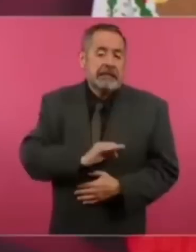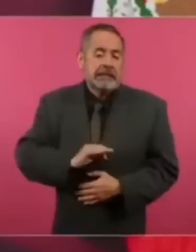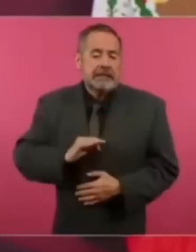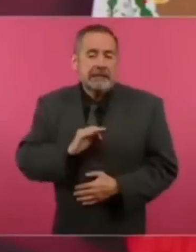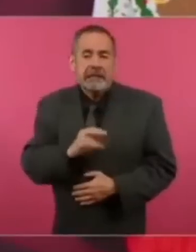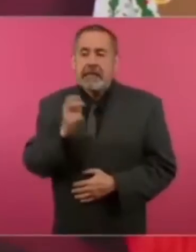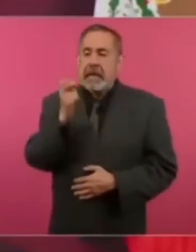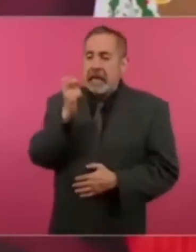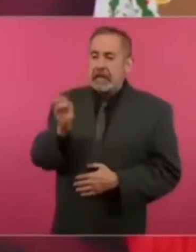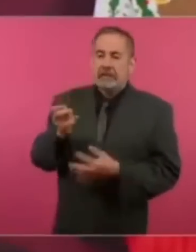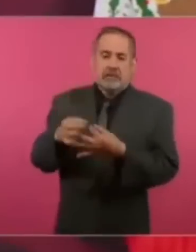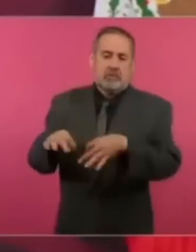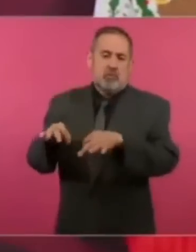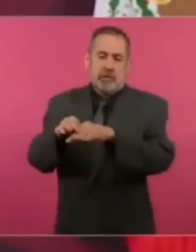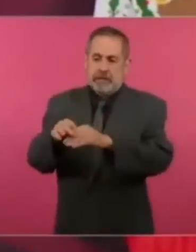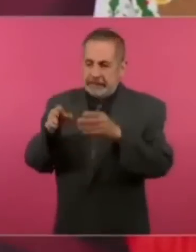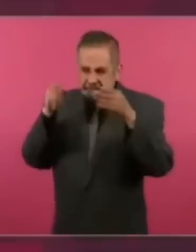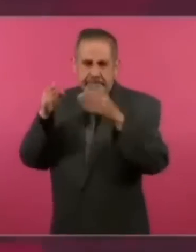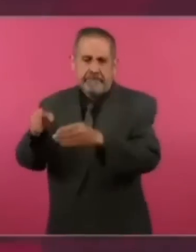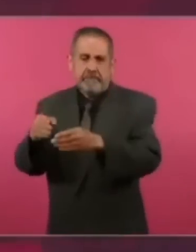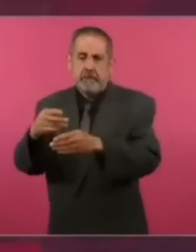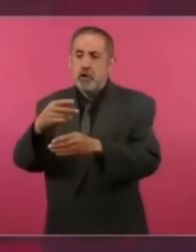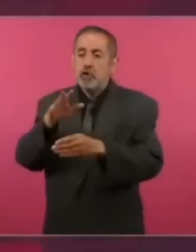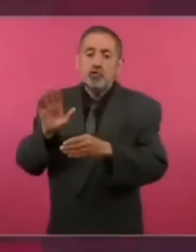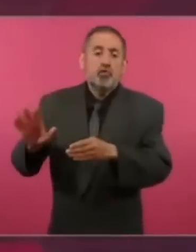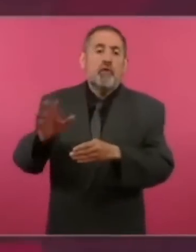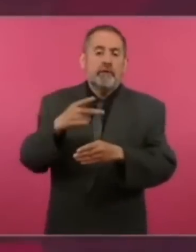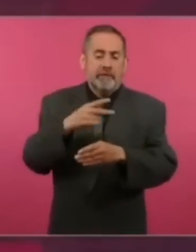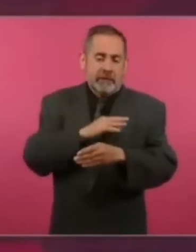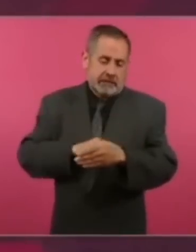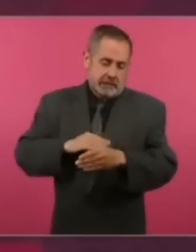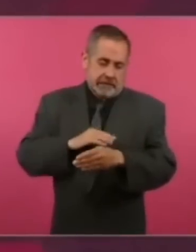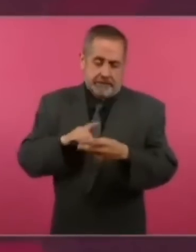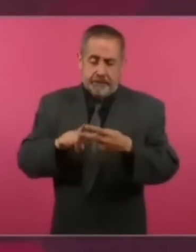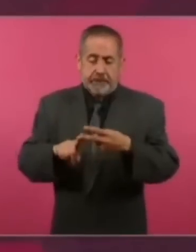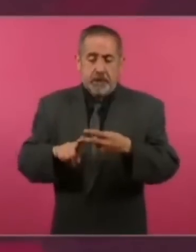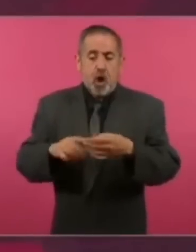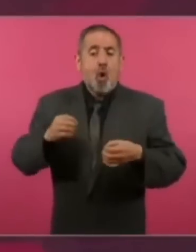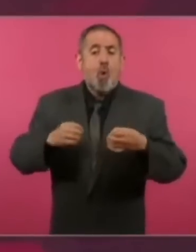la justicia social. Lo primero,